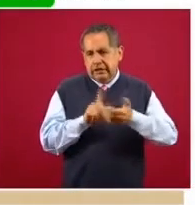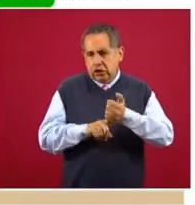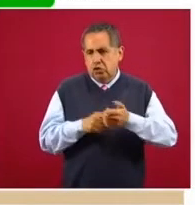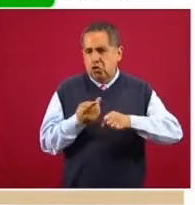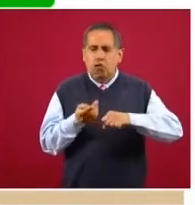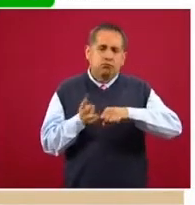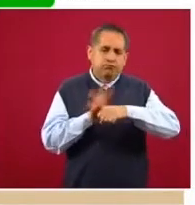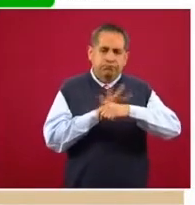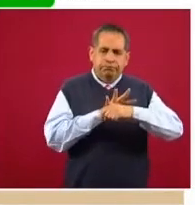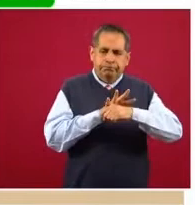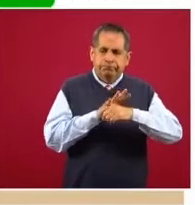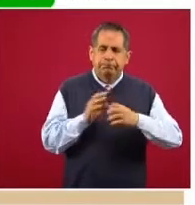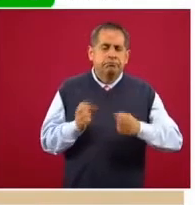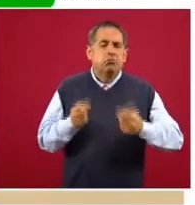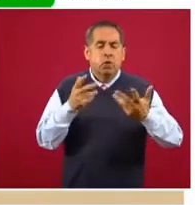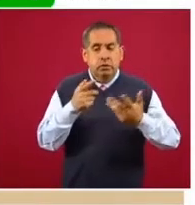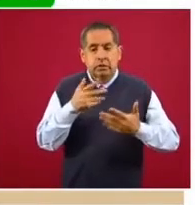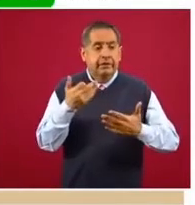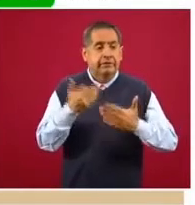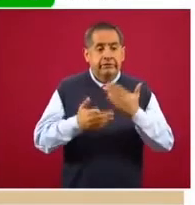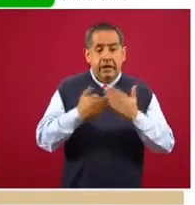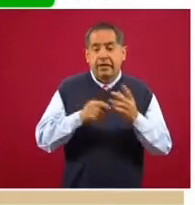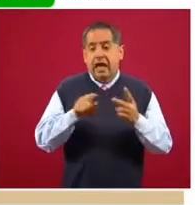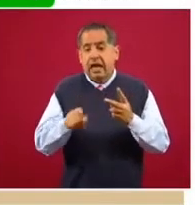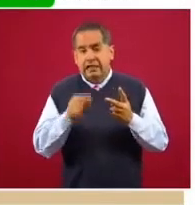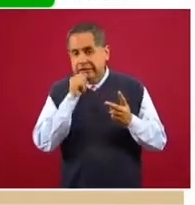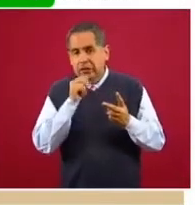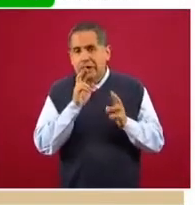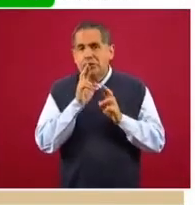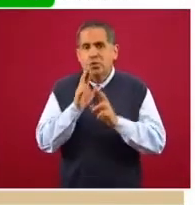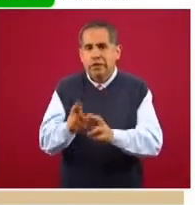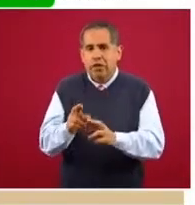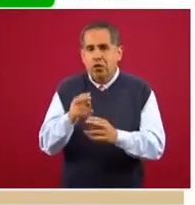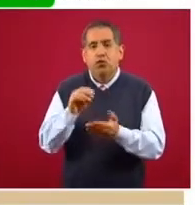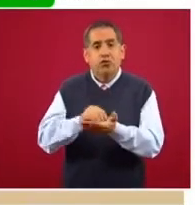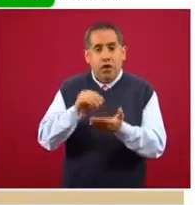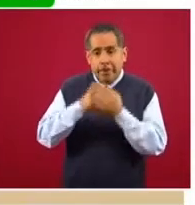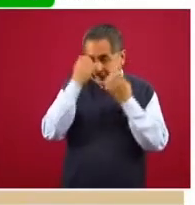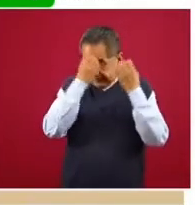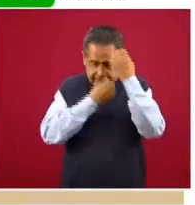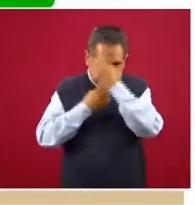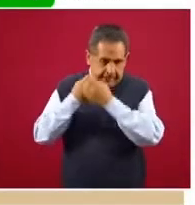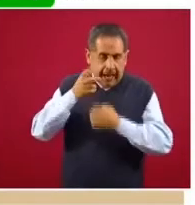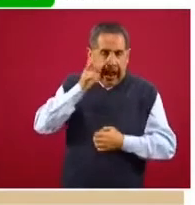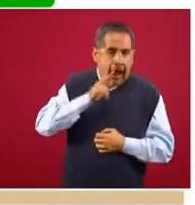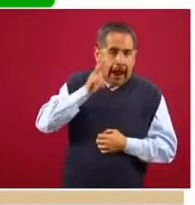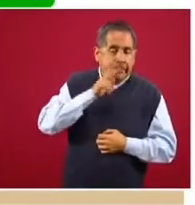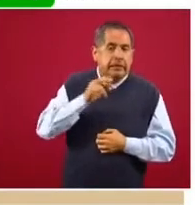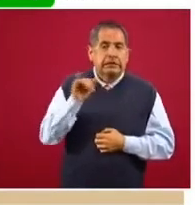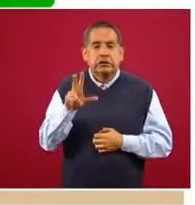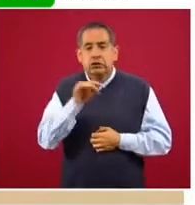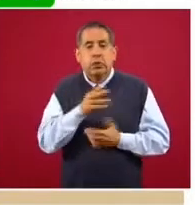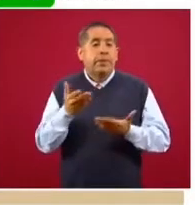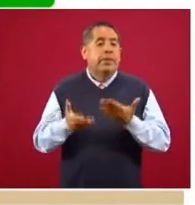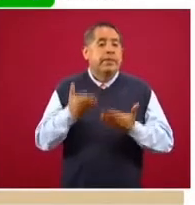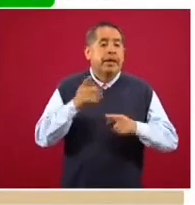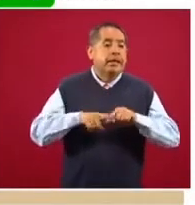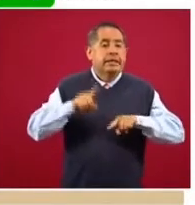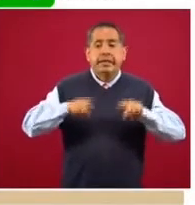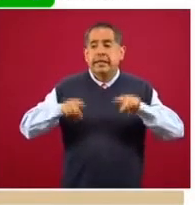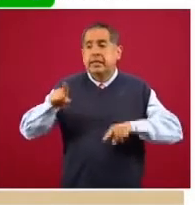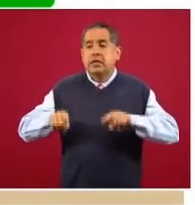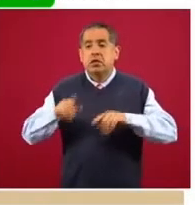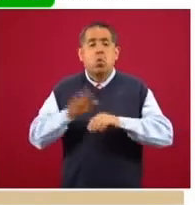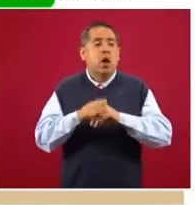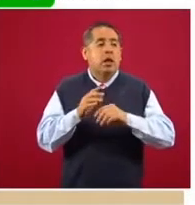sumamos aquellos que tienen aún pendiente un resultado de laboratorio de acuerdo al porcentaje de positividad